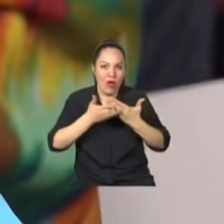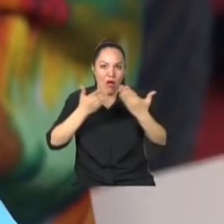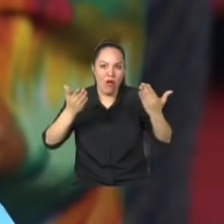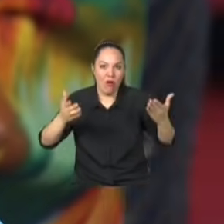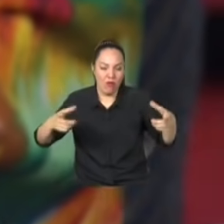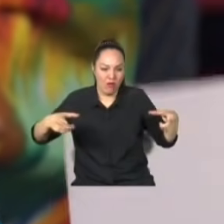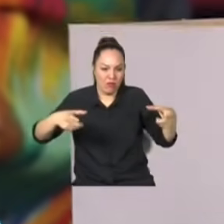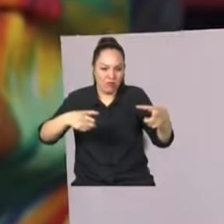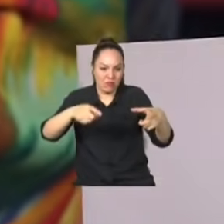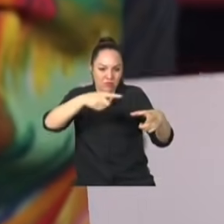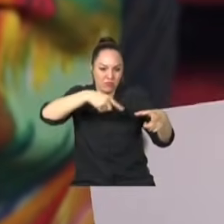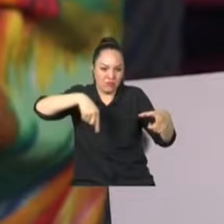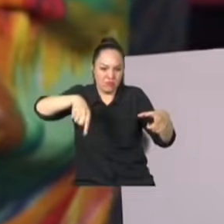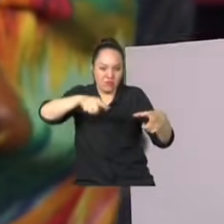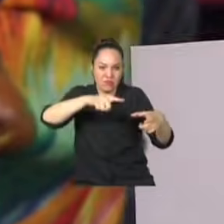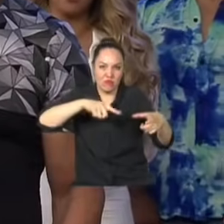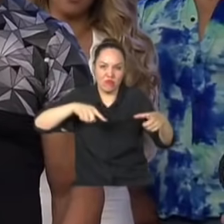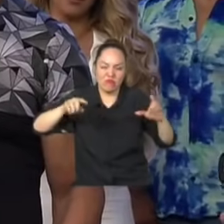Ángeles.